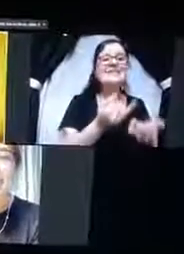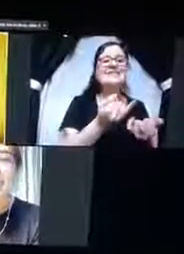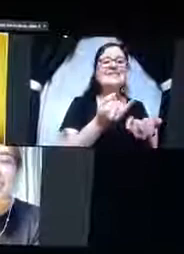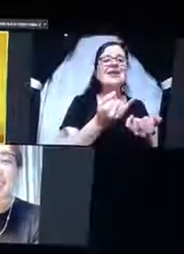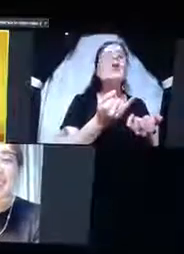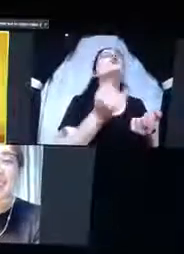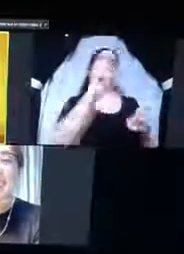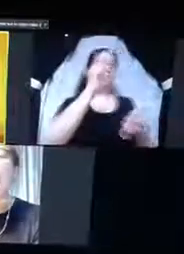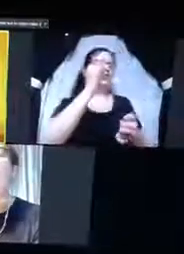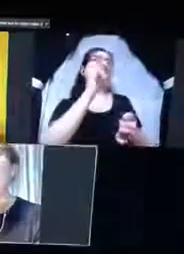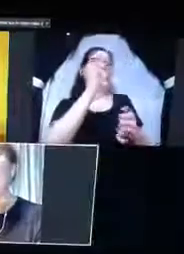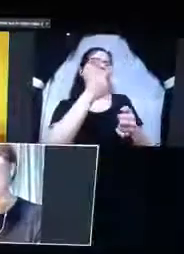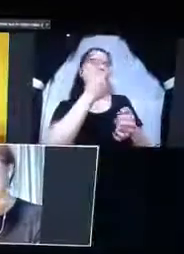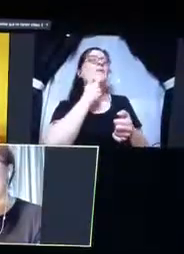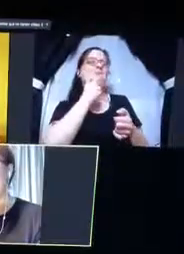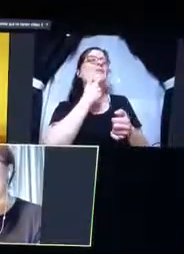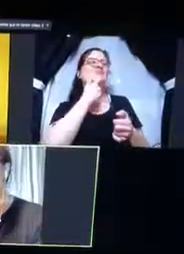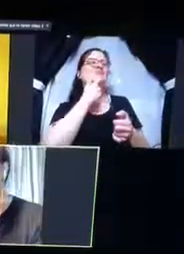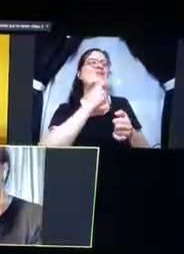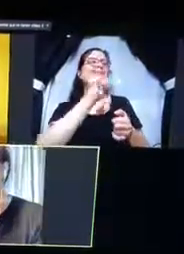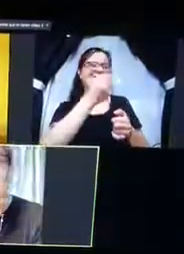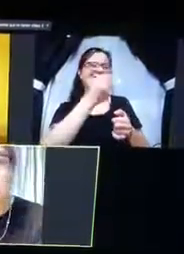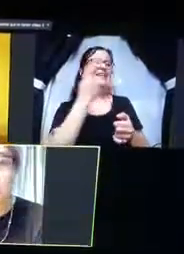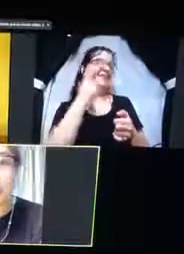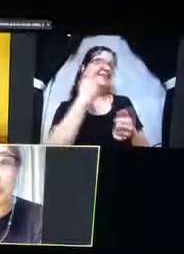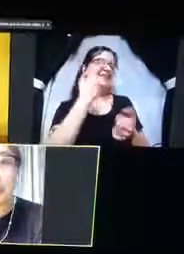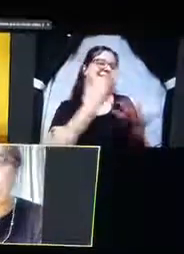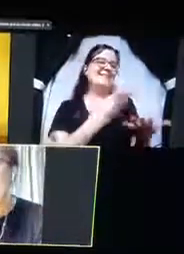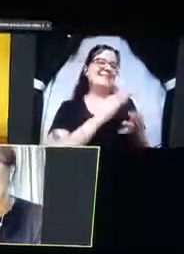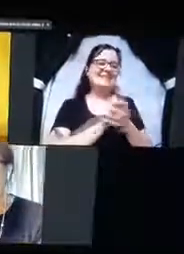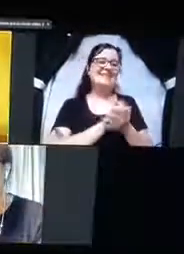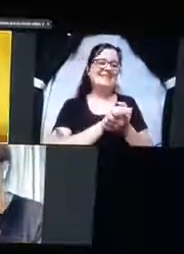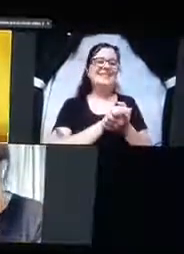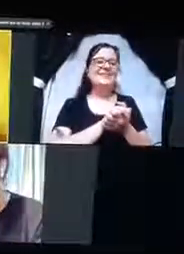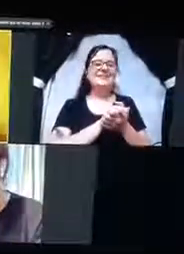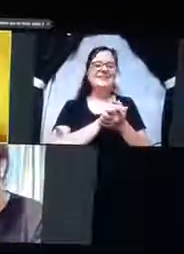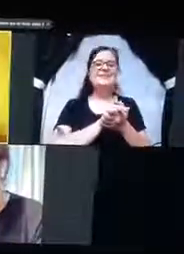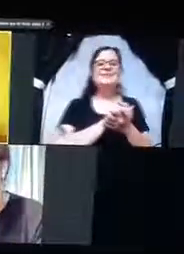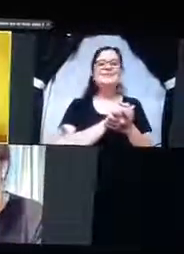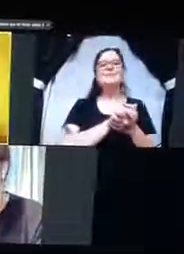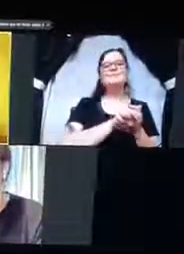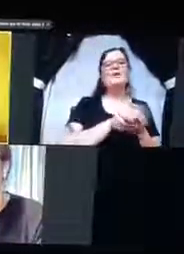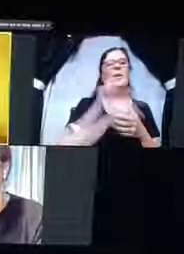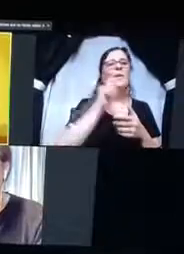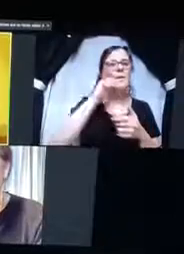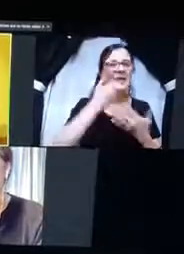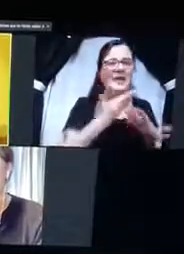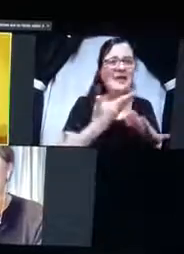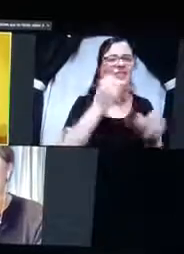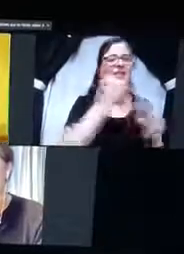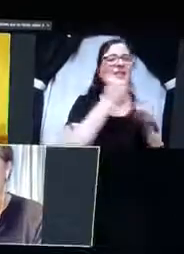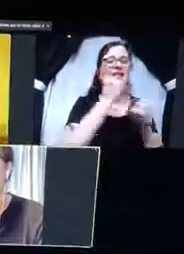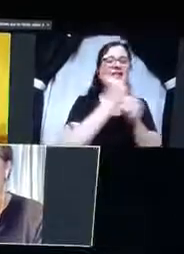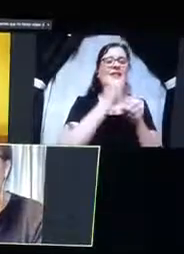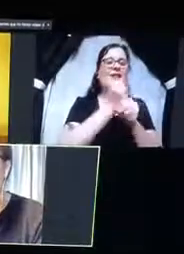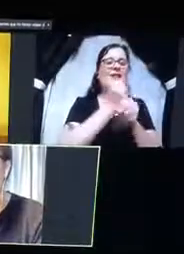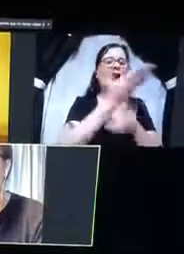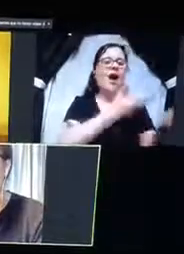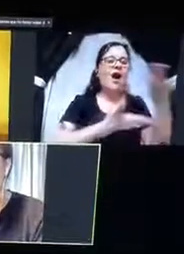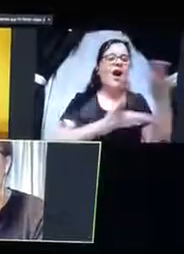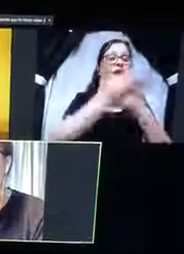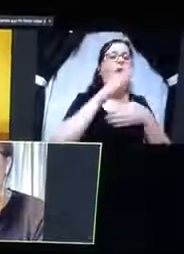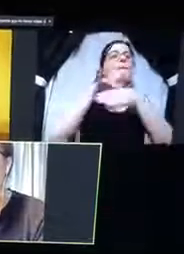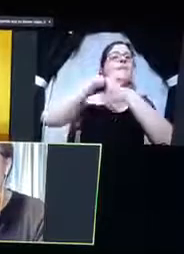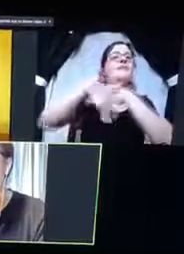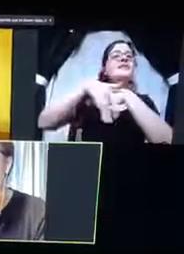allá también tenemos parte del equipo de qué bueno, están por todos lados. Así que, sí, Puerto Iguazú, muy lindo el